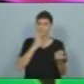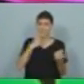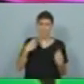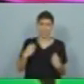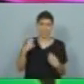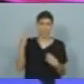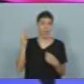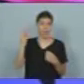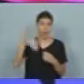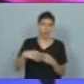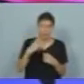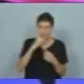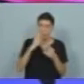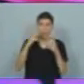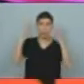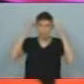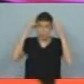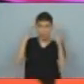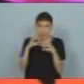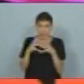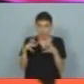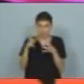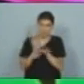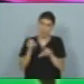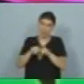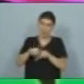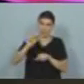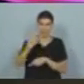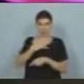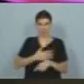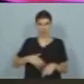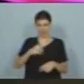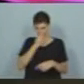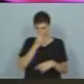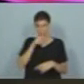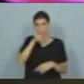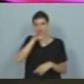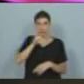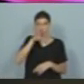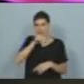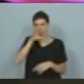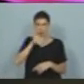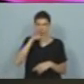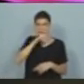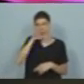un simpático peluche relleno como su dueño de la más baja estofa.